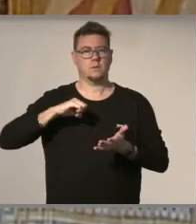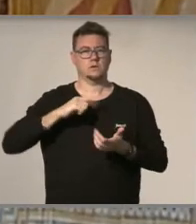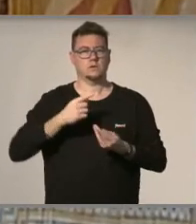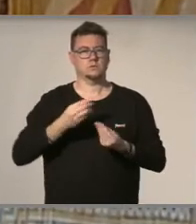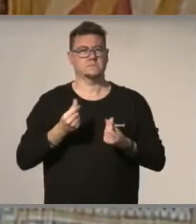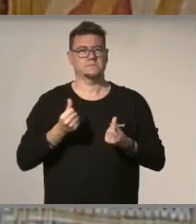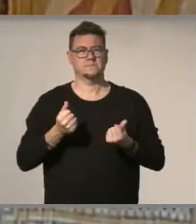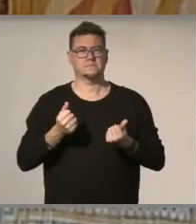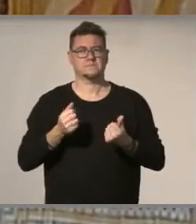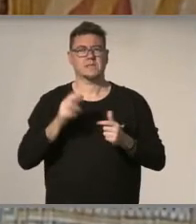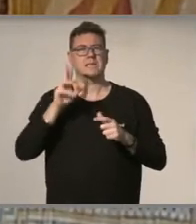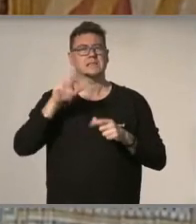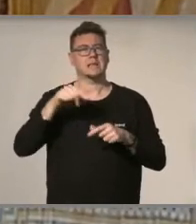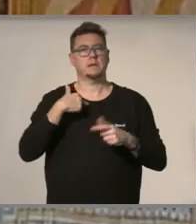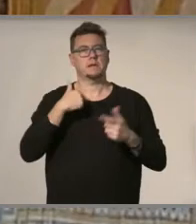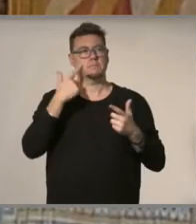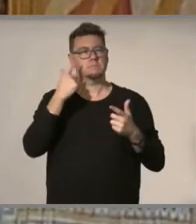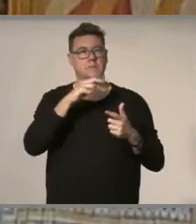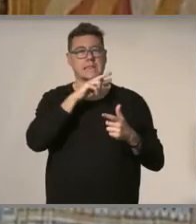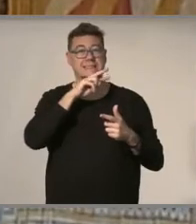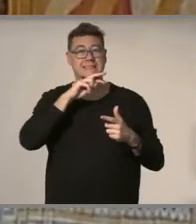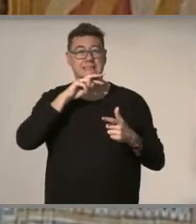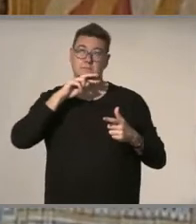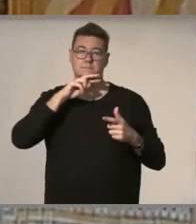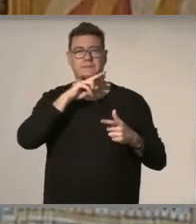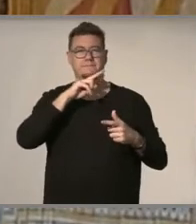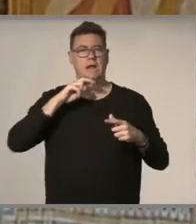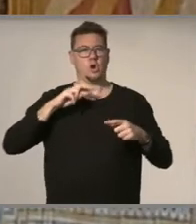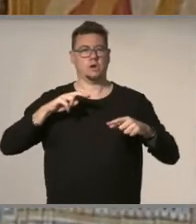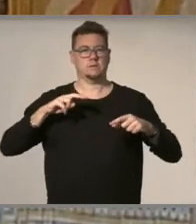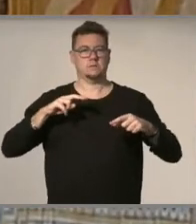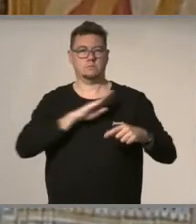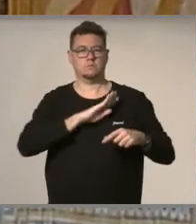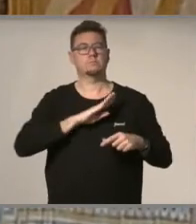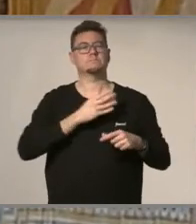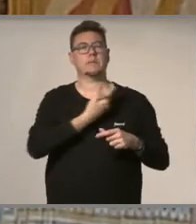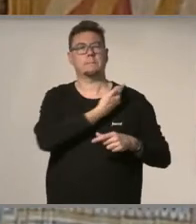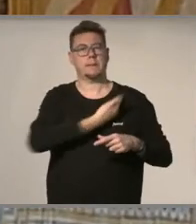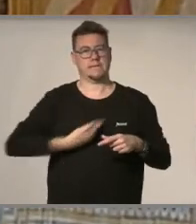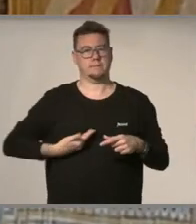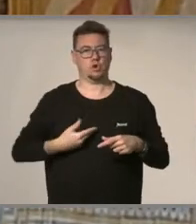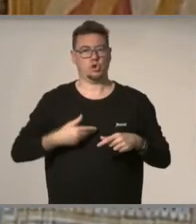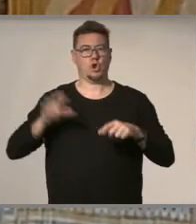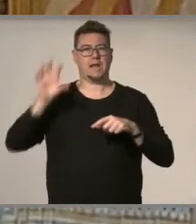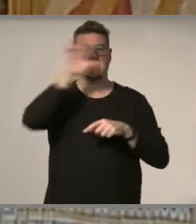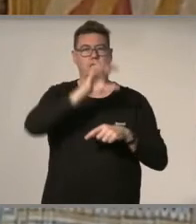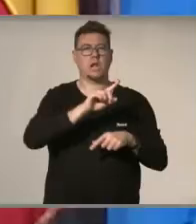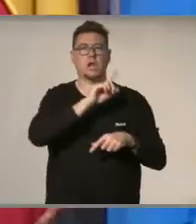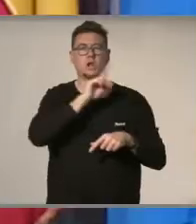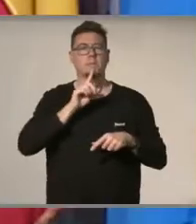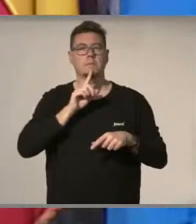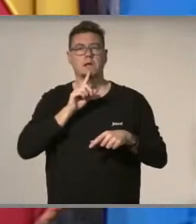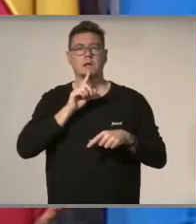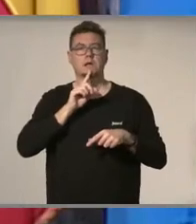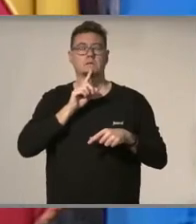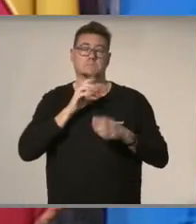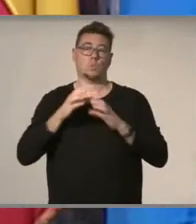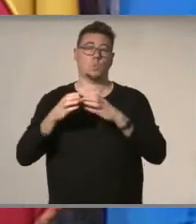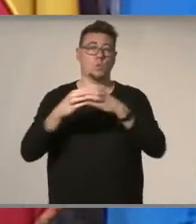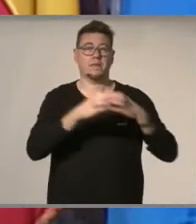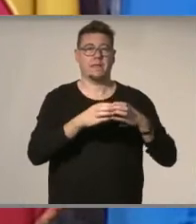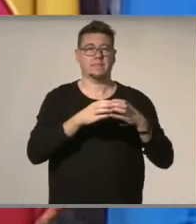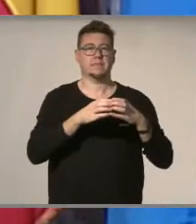valorado la necesidad de este tesoro público, de ese patrimonio nacional llamado Unidad Militar de